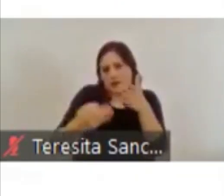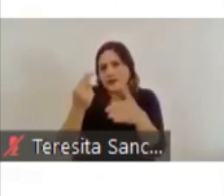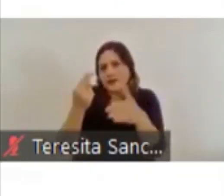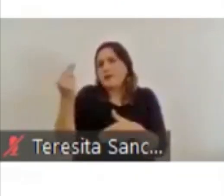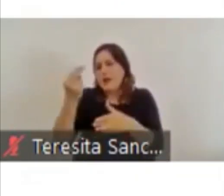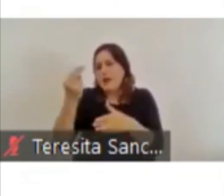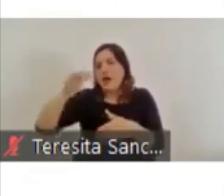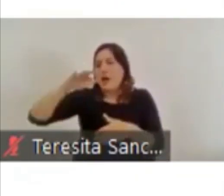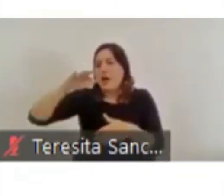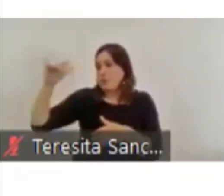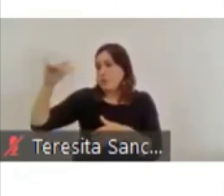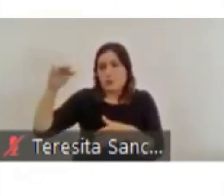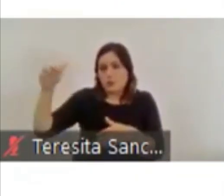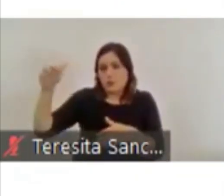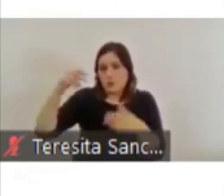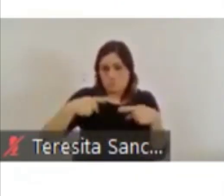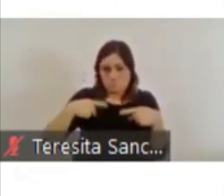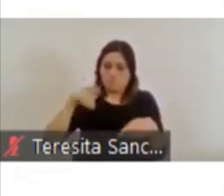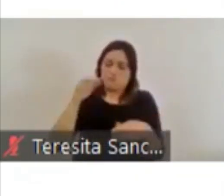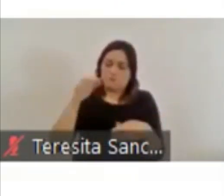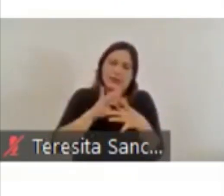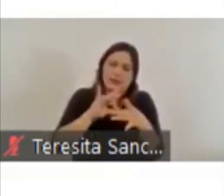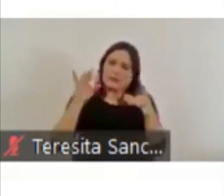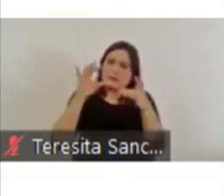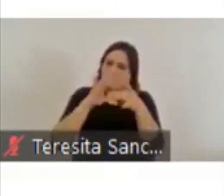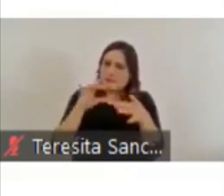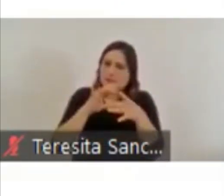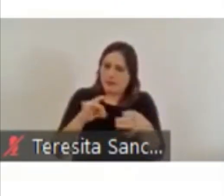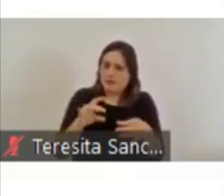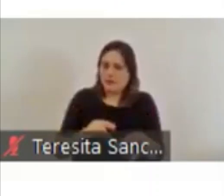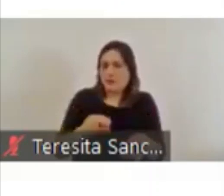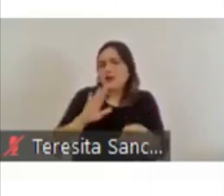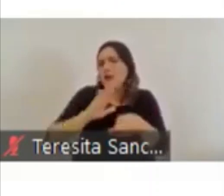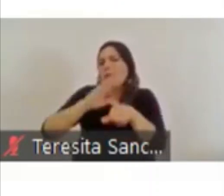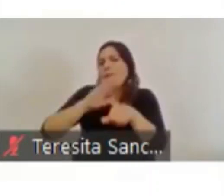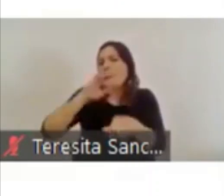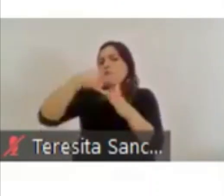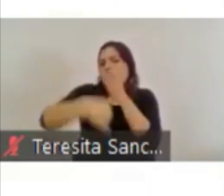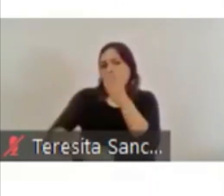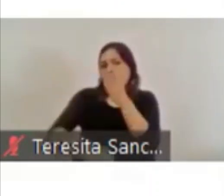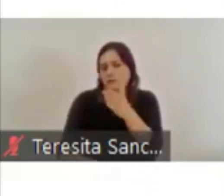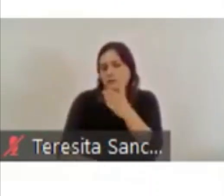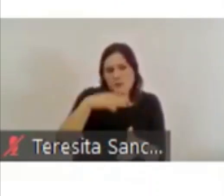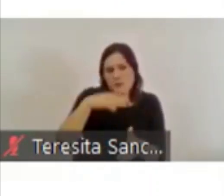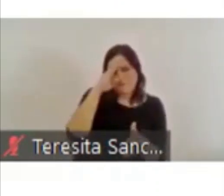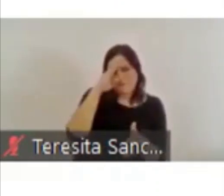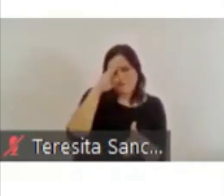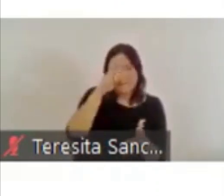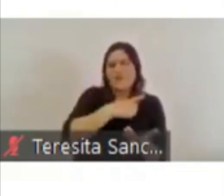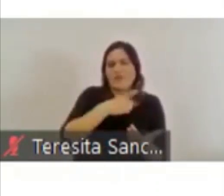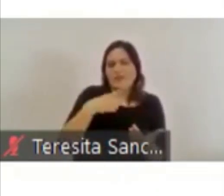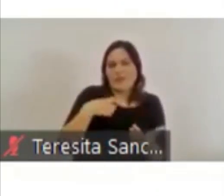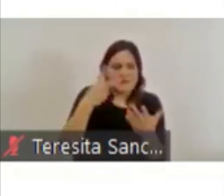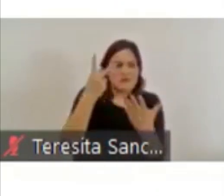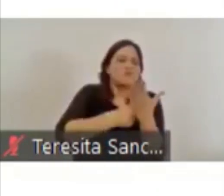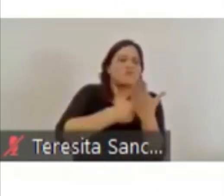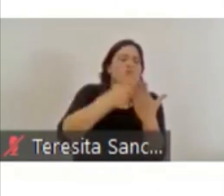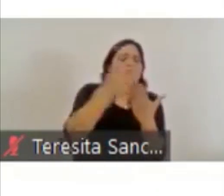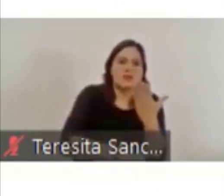adulto. Y entonces, bueno, pues yo creo que debemos darnos a la tarea de hacer proyectos que